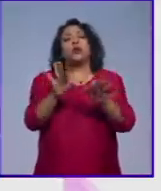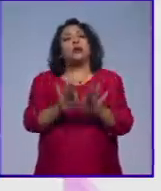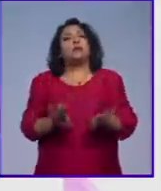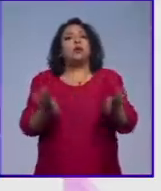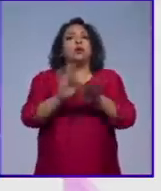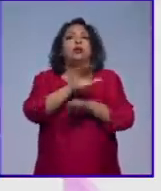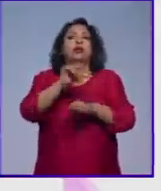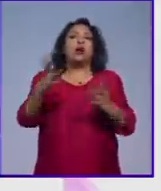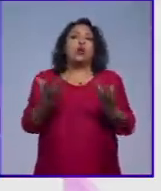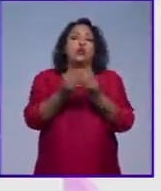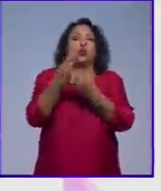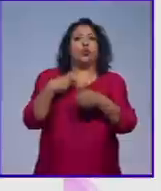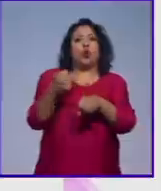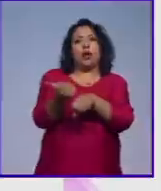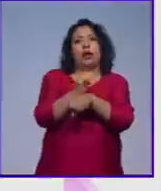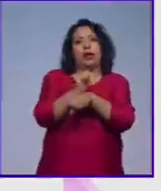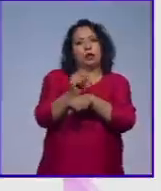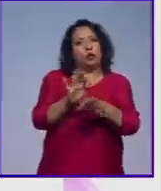de la mano de sus actores.